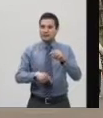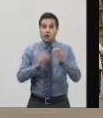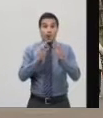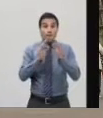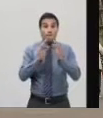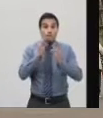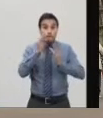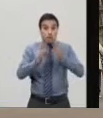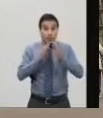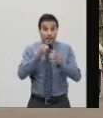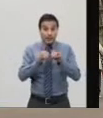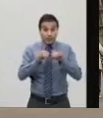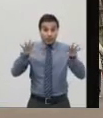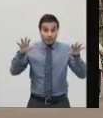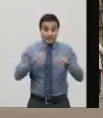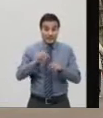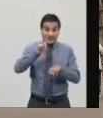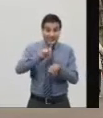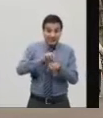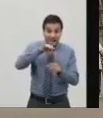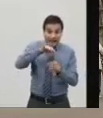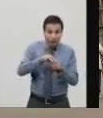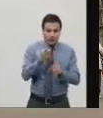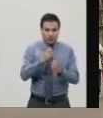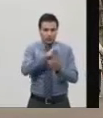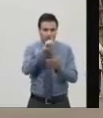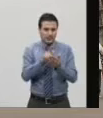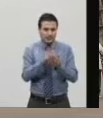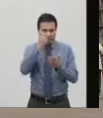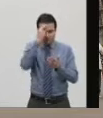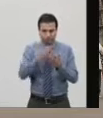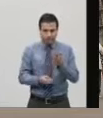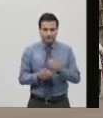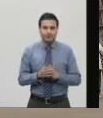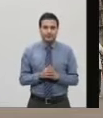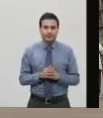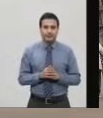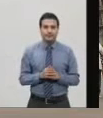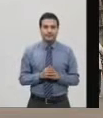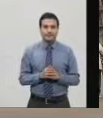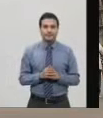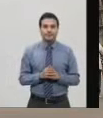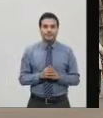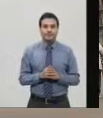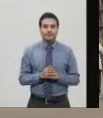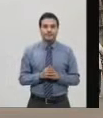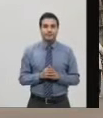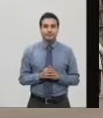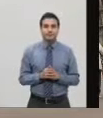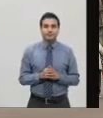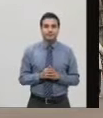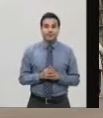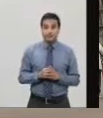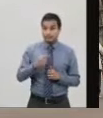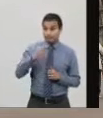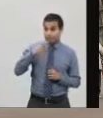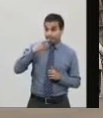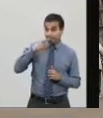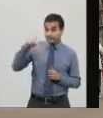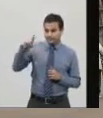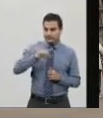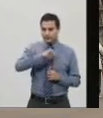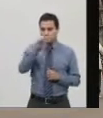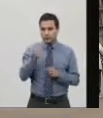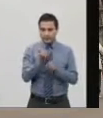ilegal el día de la jornada electoral. Durante el procedimiento se acreditó que desde la noche del 5